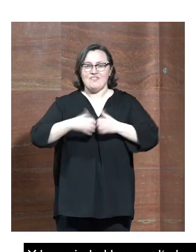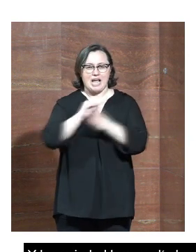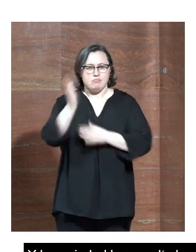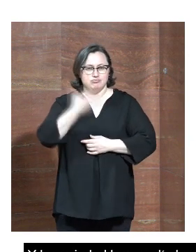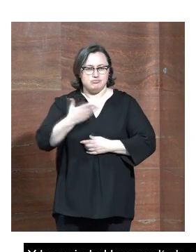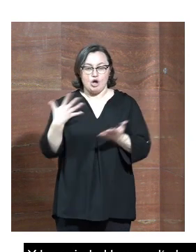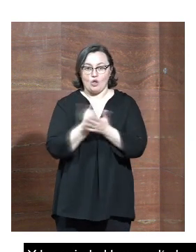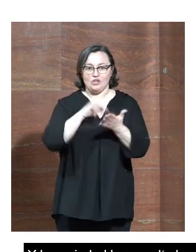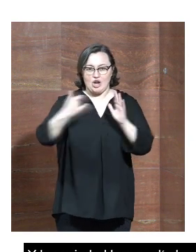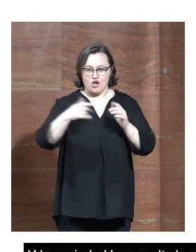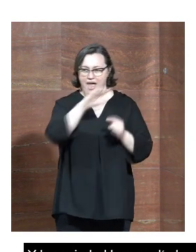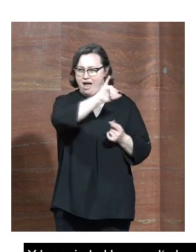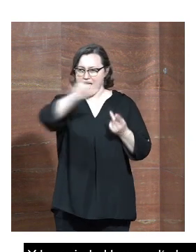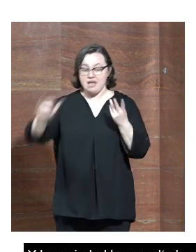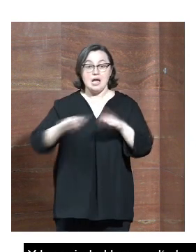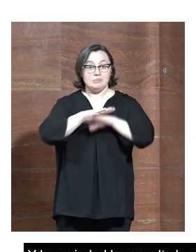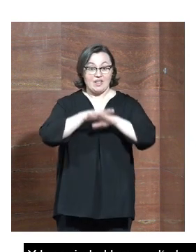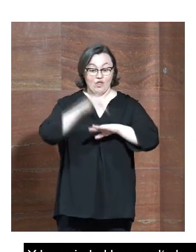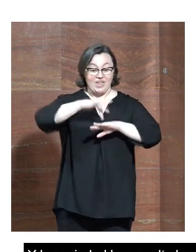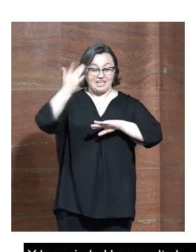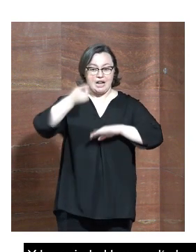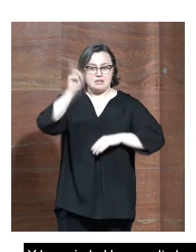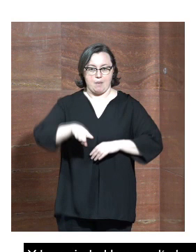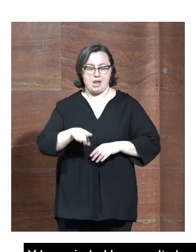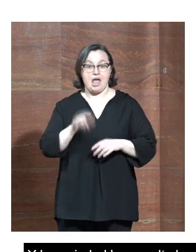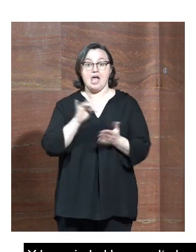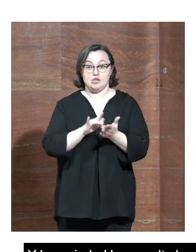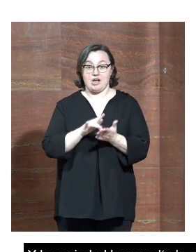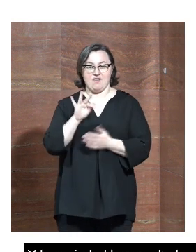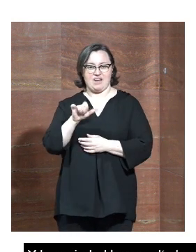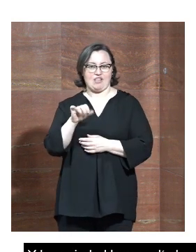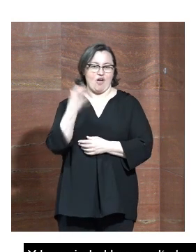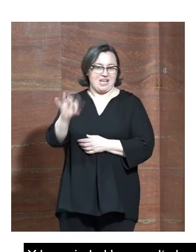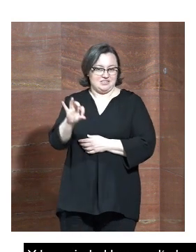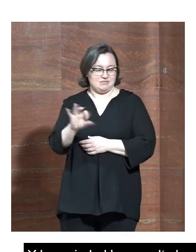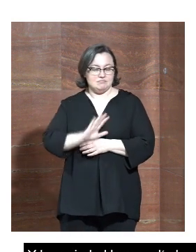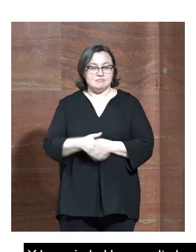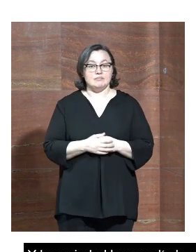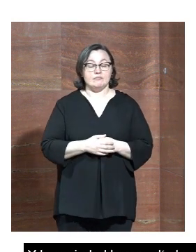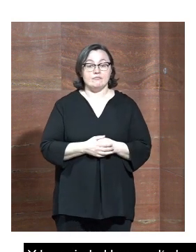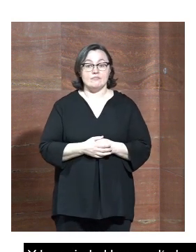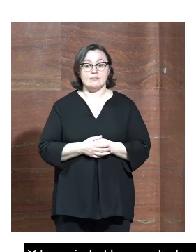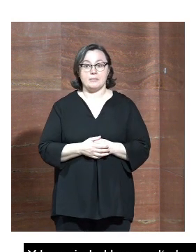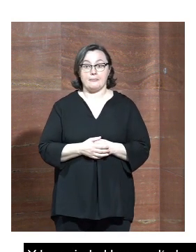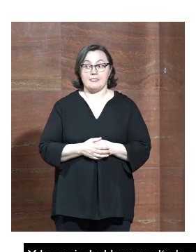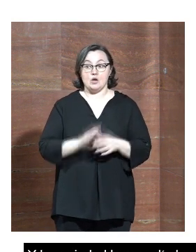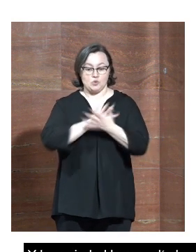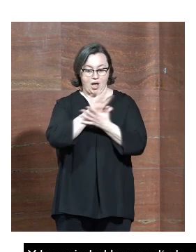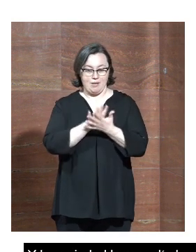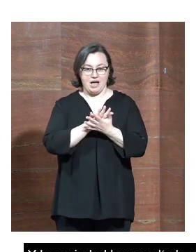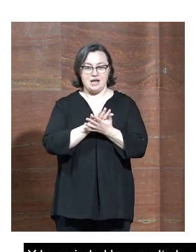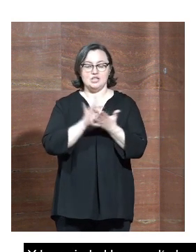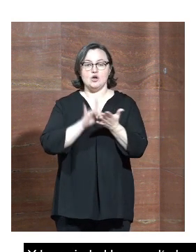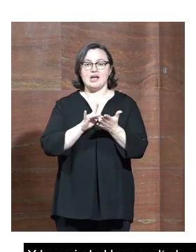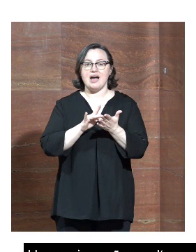fabricación, todo es tecnología. Y la administración digital, donde Fernando es un verdadero experto. Entonces, como estamos hablando de la